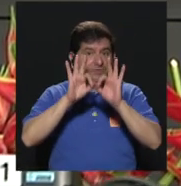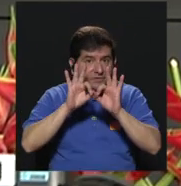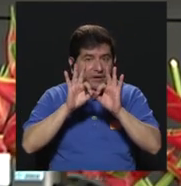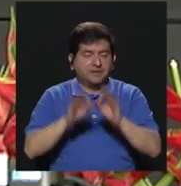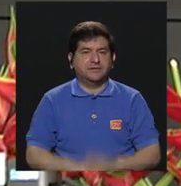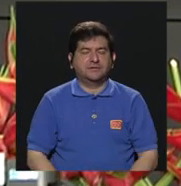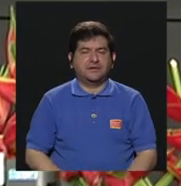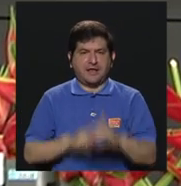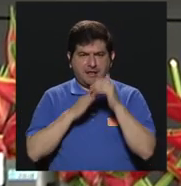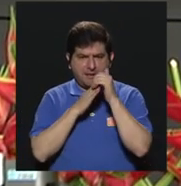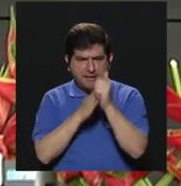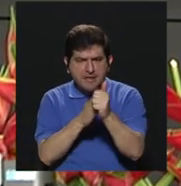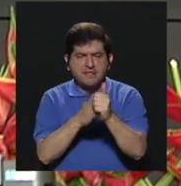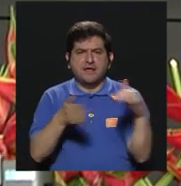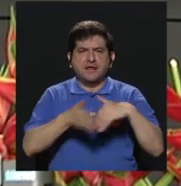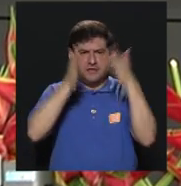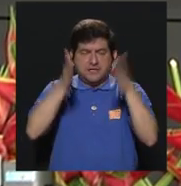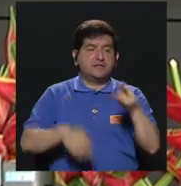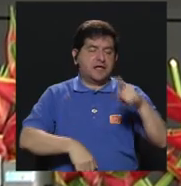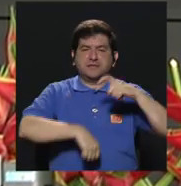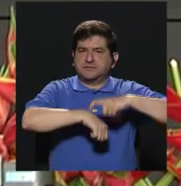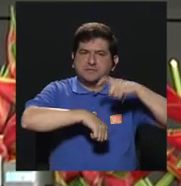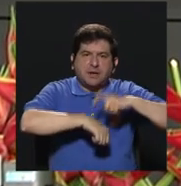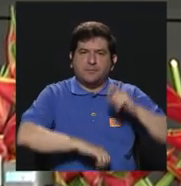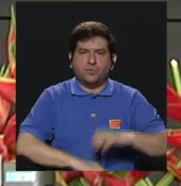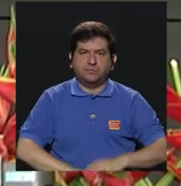la dirigencia estudiantil de la época,